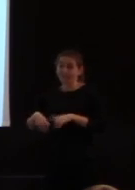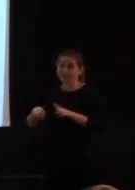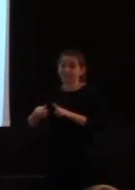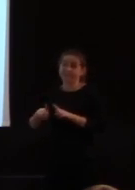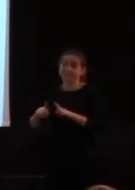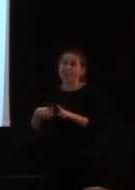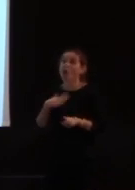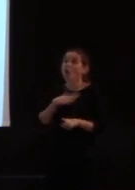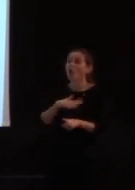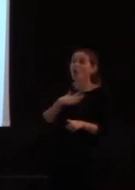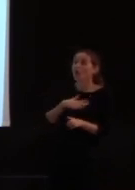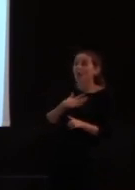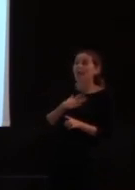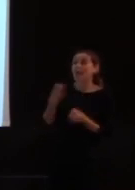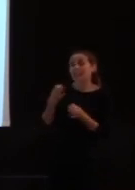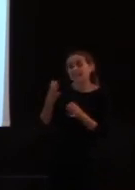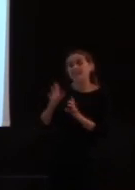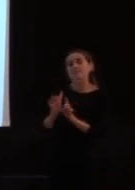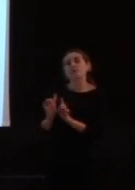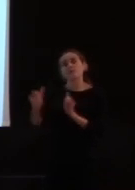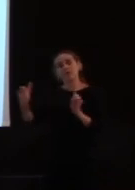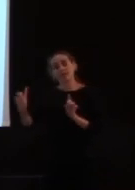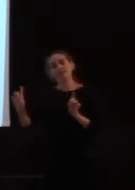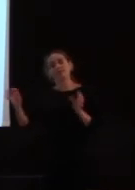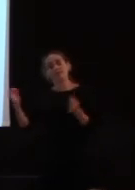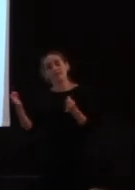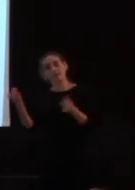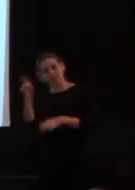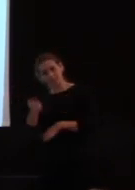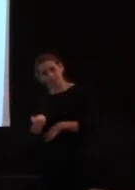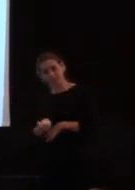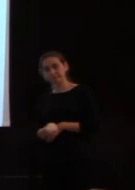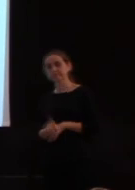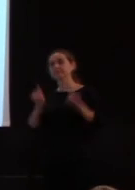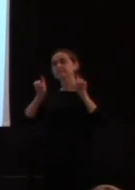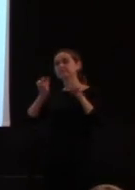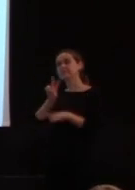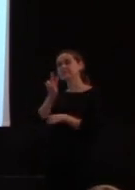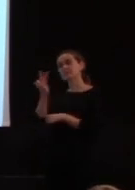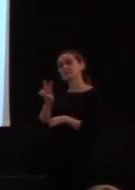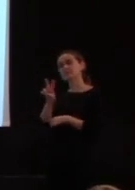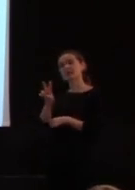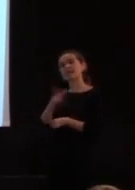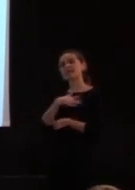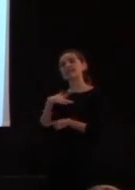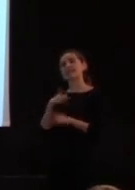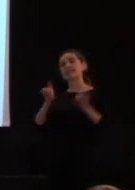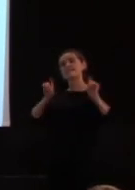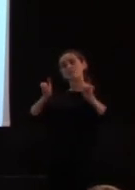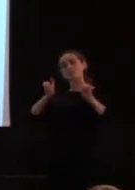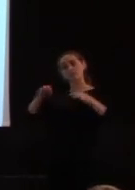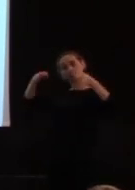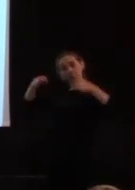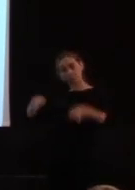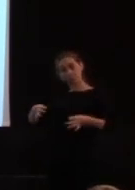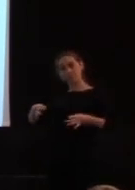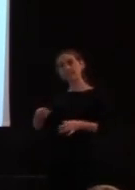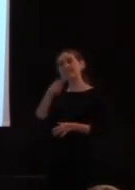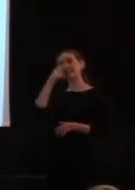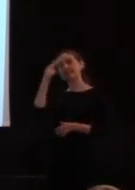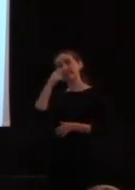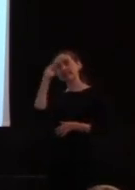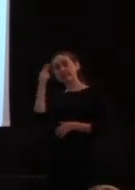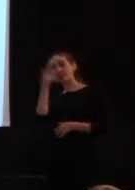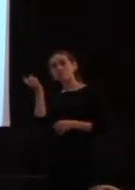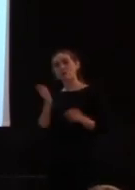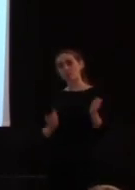cordial, pero al mismo tiempo sin perder la existencia. En la enseñanza secundaria piden una sólida formación, interés por la profesión, porque decían,